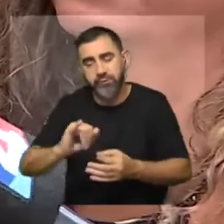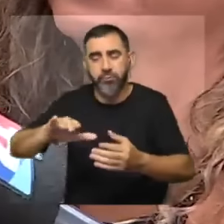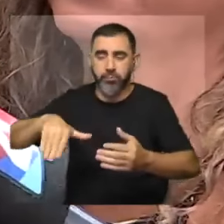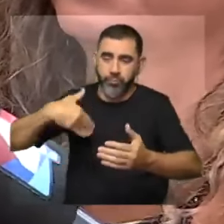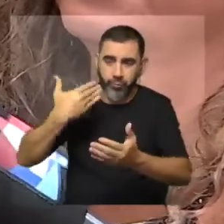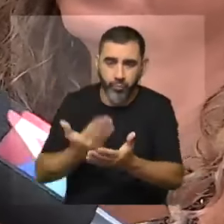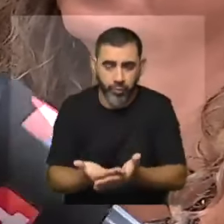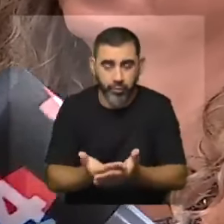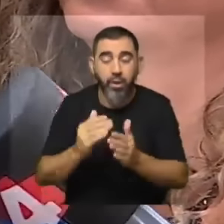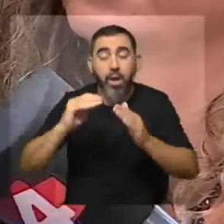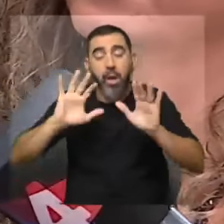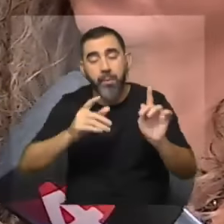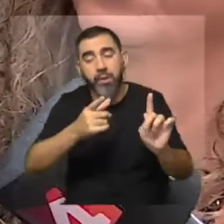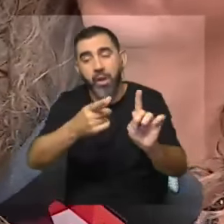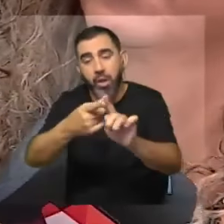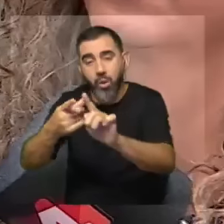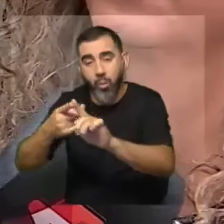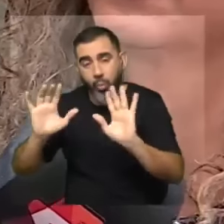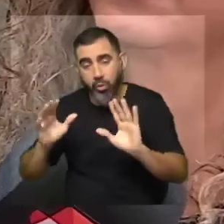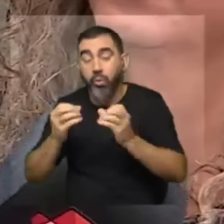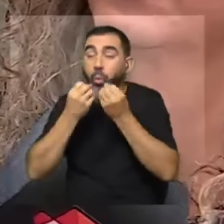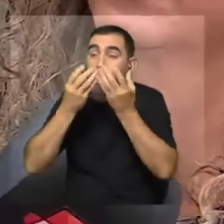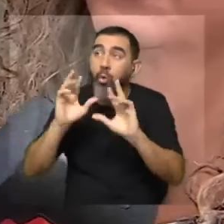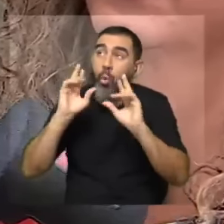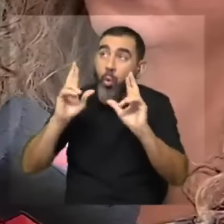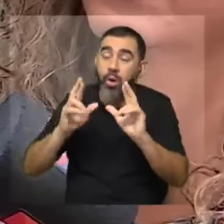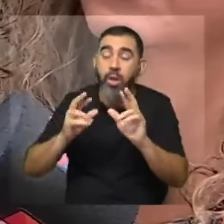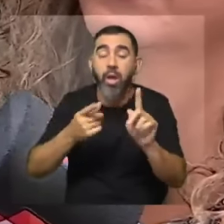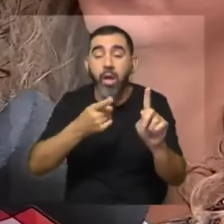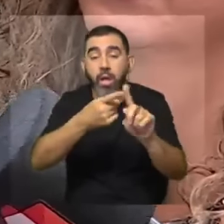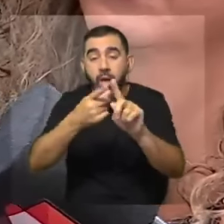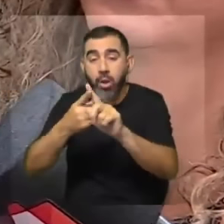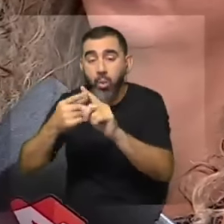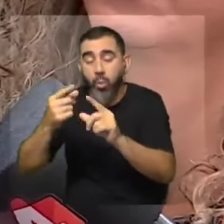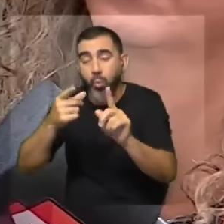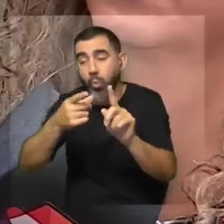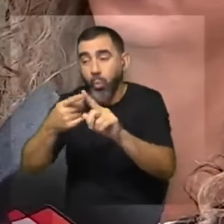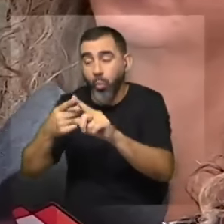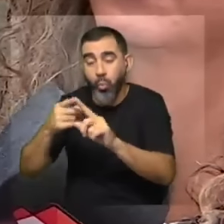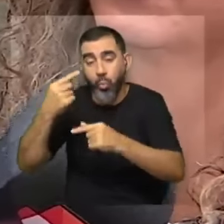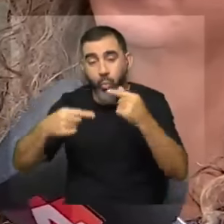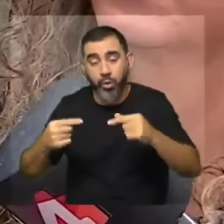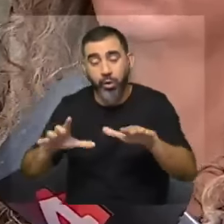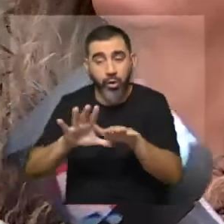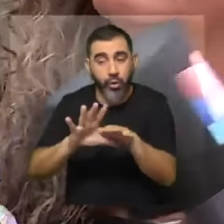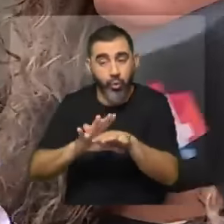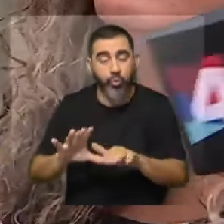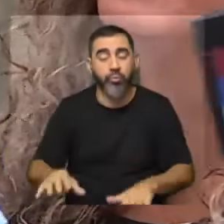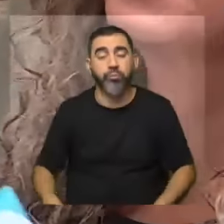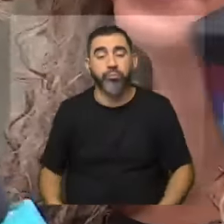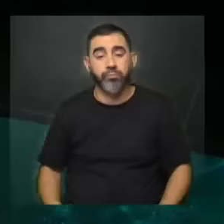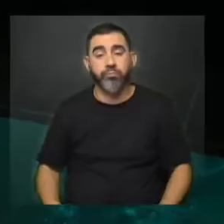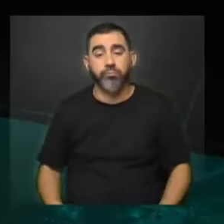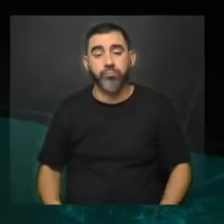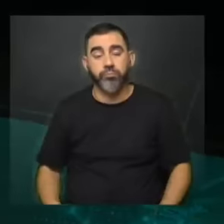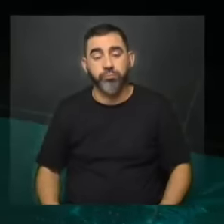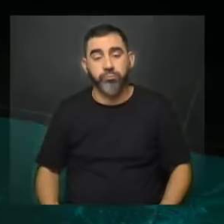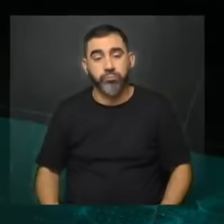y de repente encontrar yo creo que Estaría bueno niveles de contacto o de coincidencia